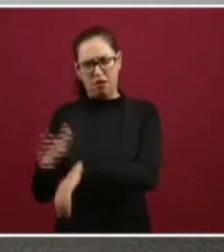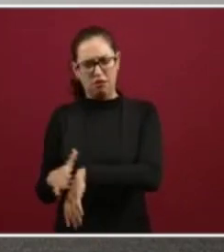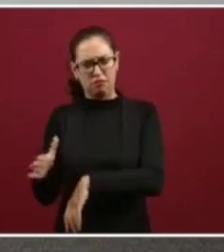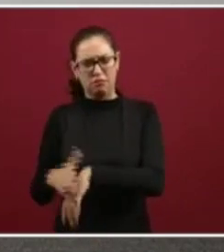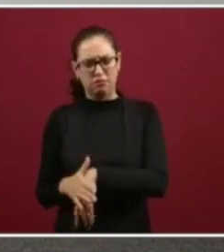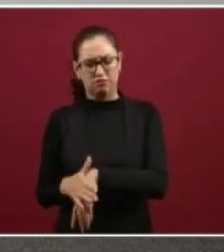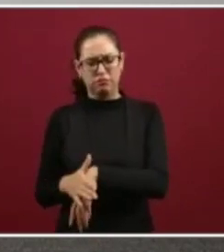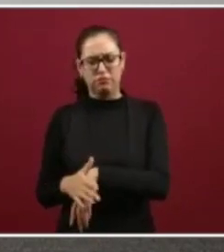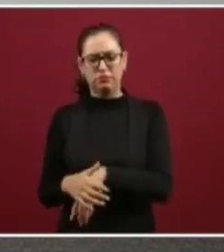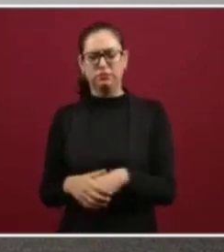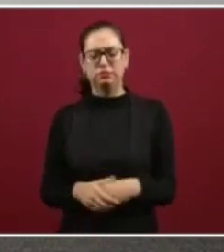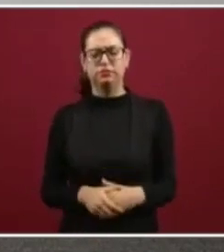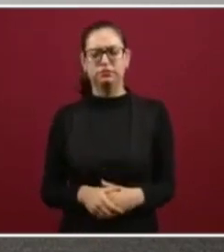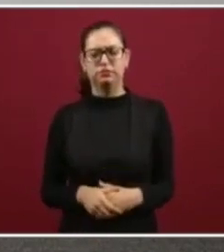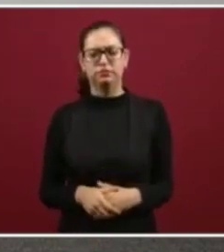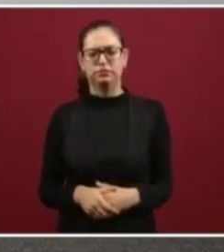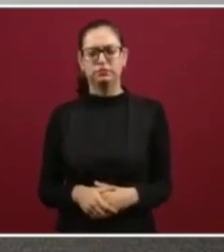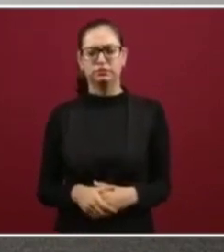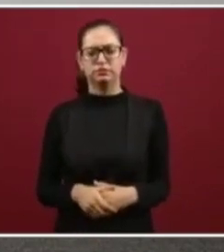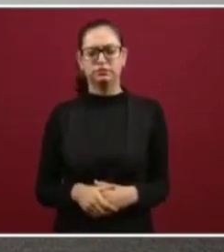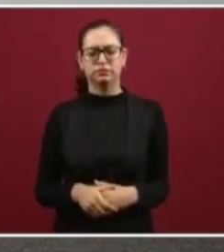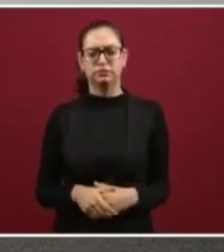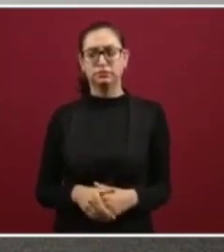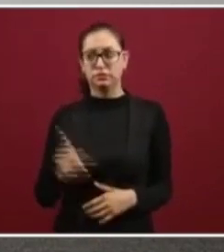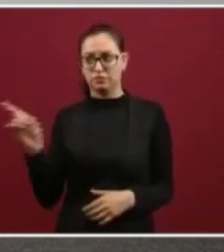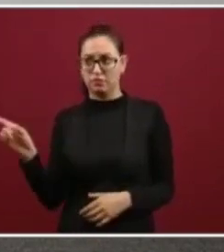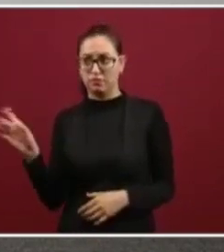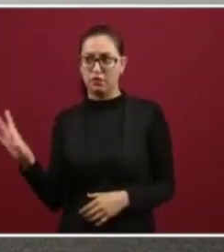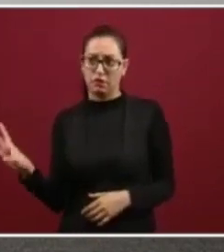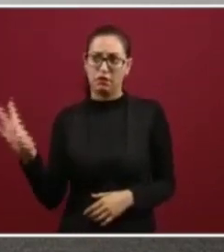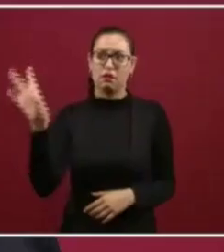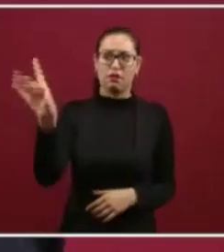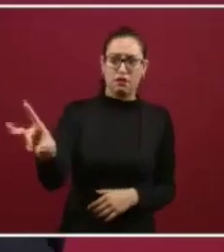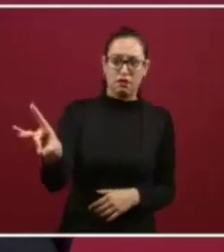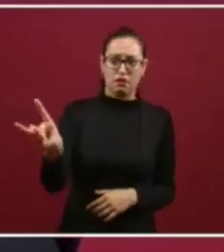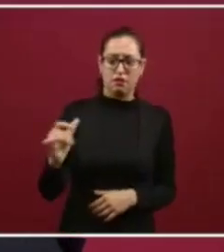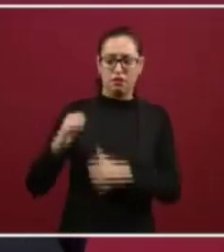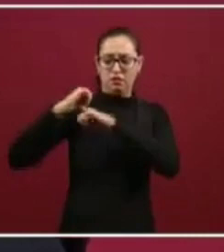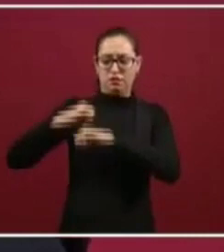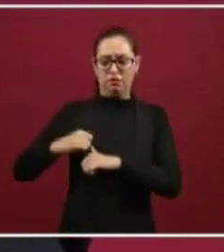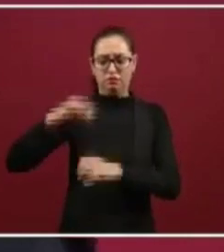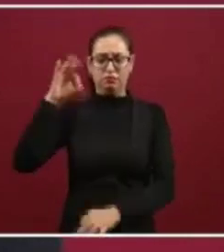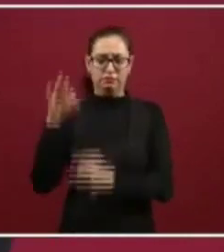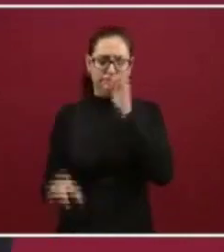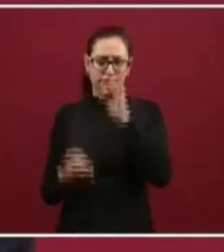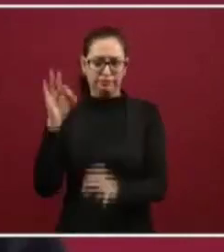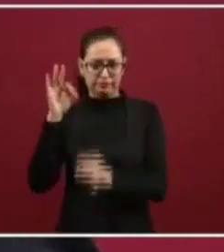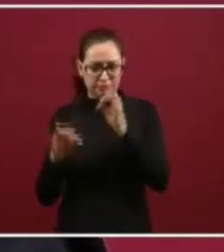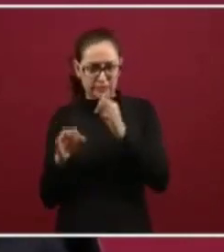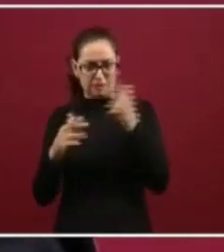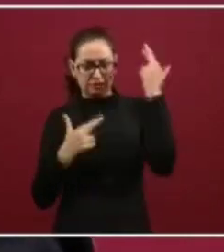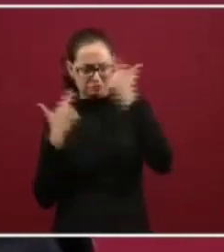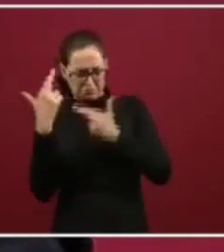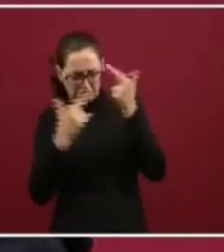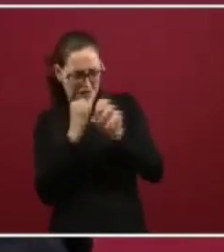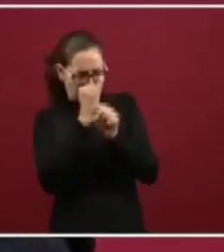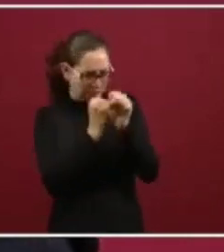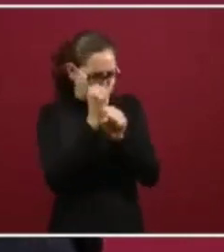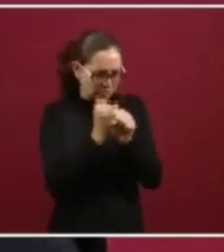y llegó al Poder Legislativo y se hicieron auditorías y hay resoluciones